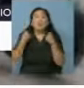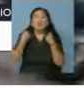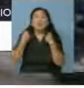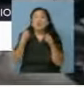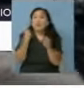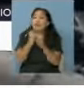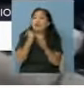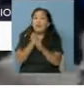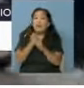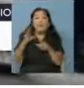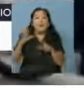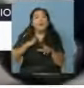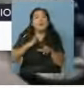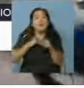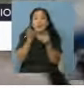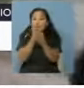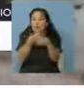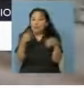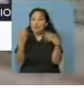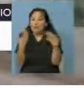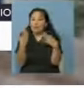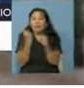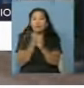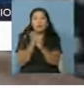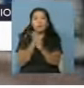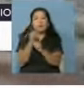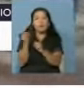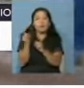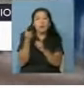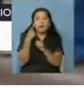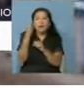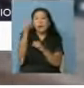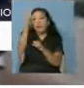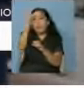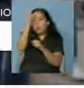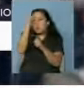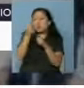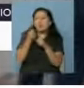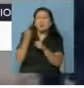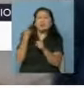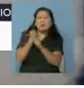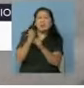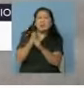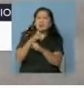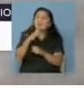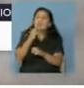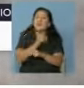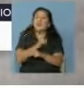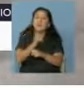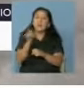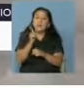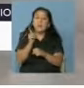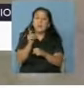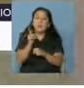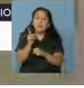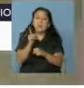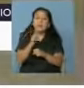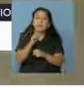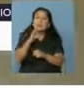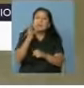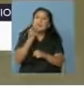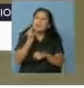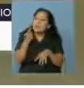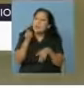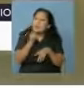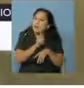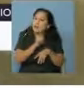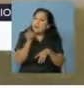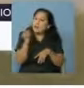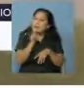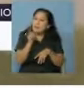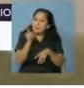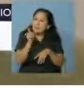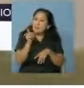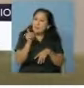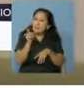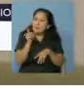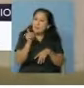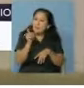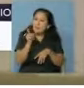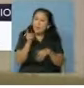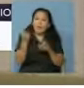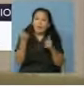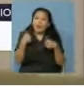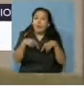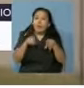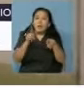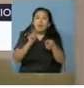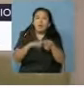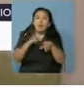motosierra, trabajó Defensa Civil con nosotros, la policía, y bueno, la verdad que el trabajo,